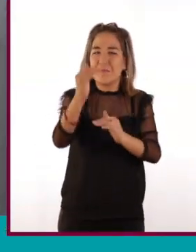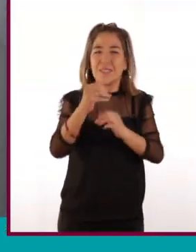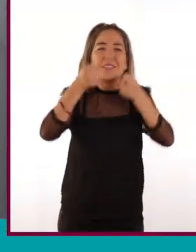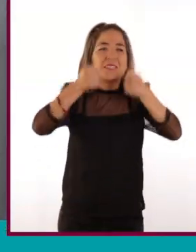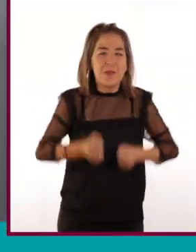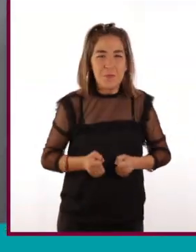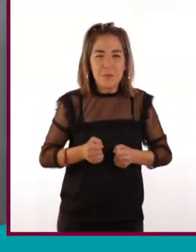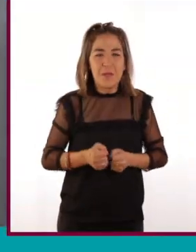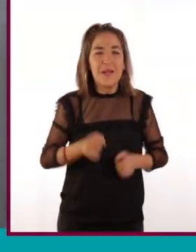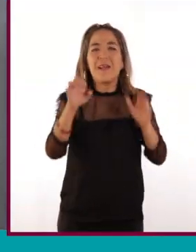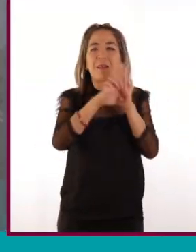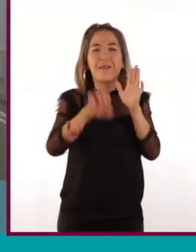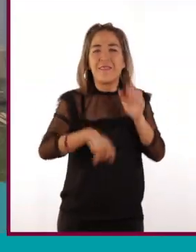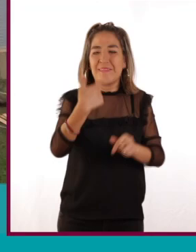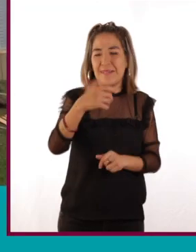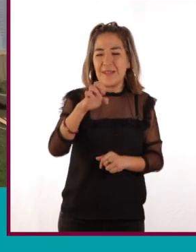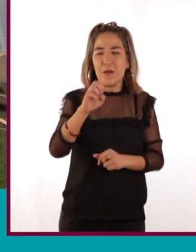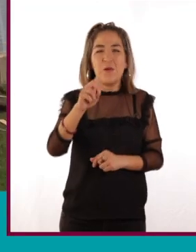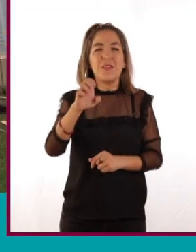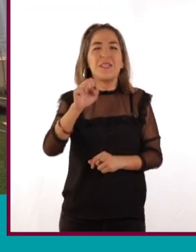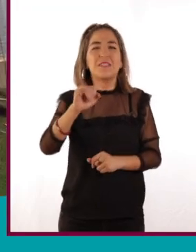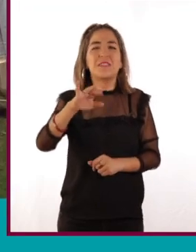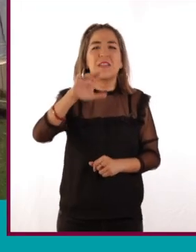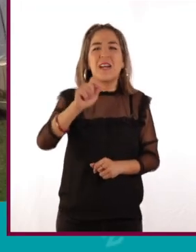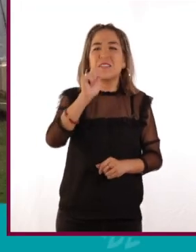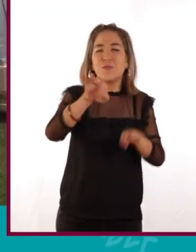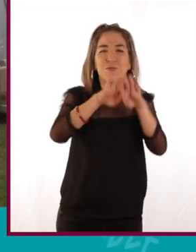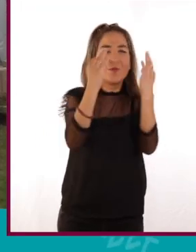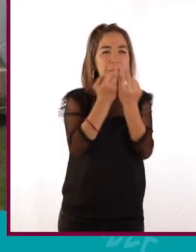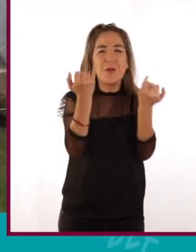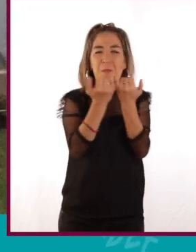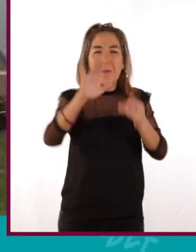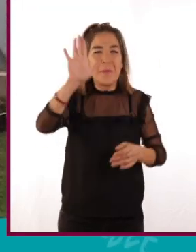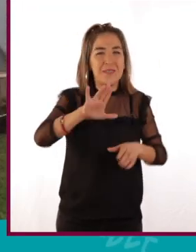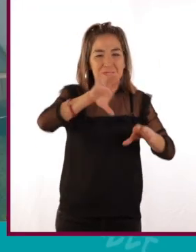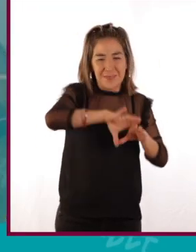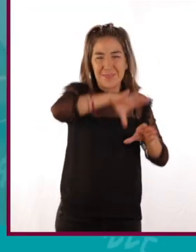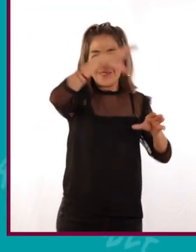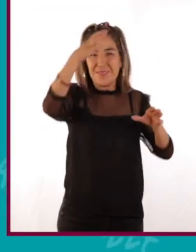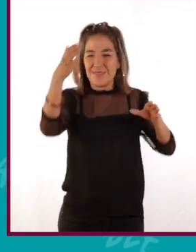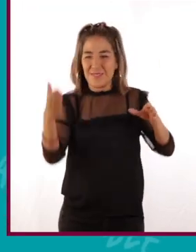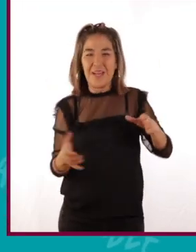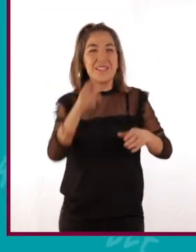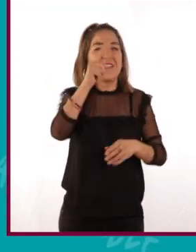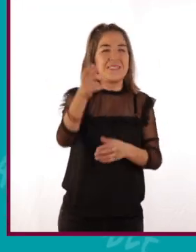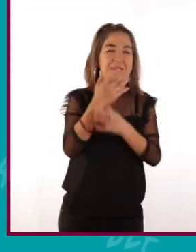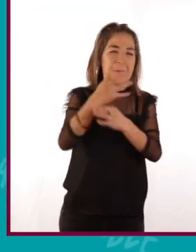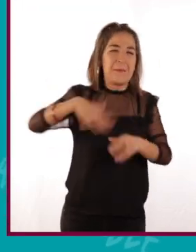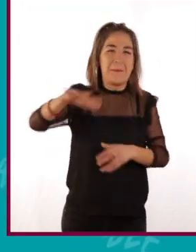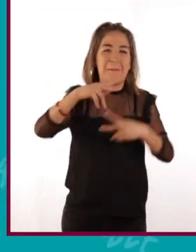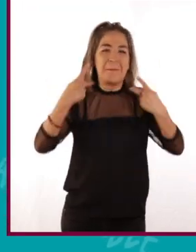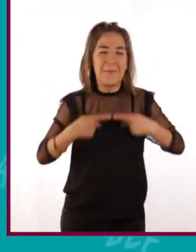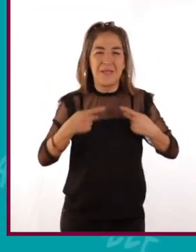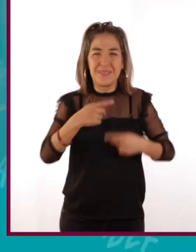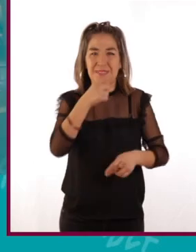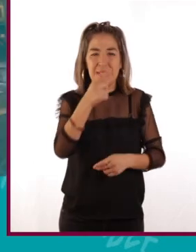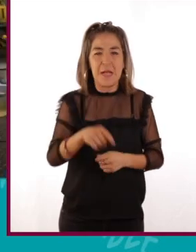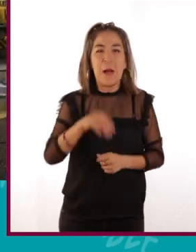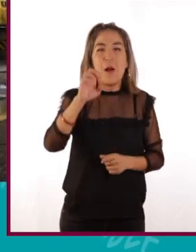tensión estable y seguras. Como las geodésicas surgen de formas parecidas a la esfera, son, como dirían los